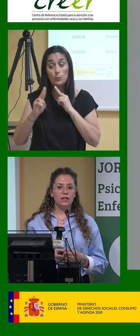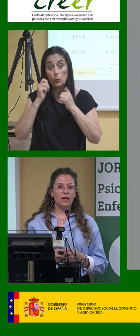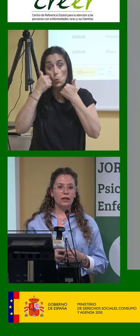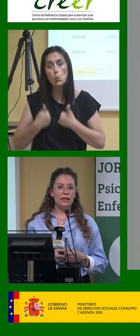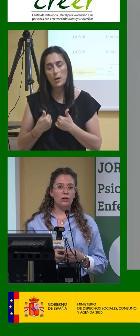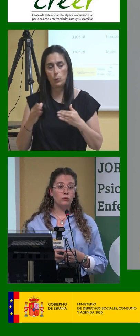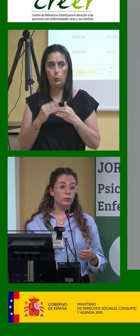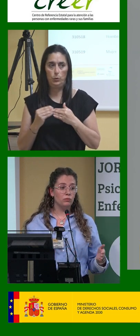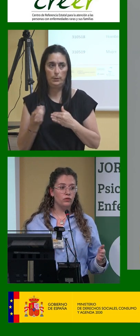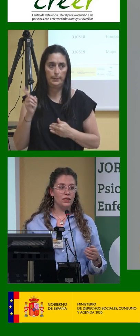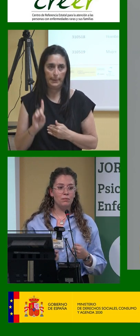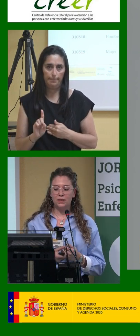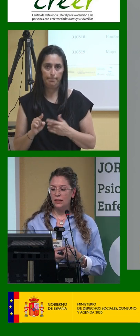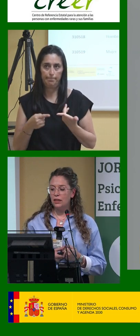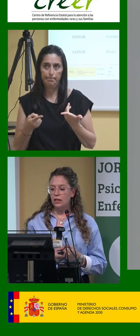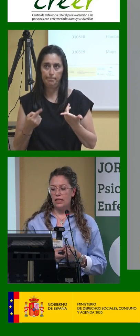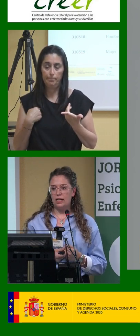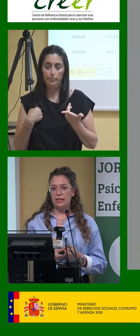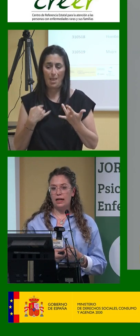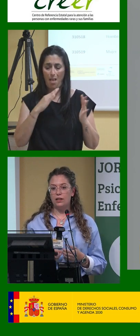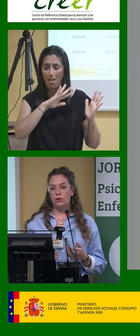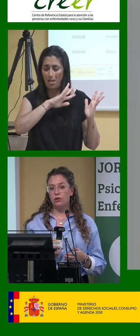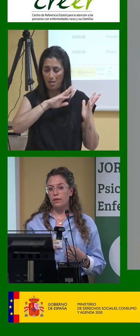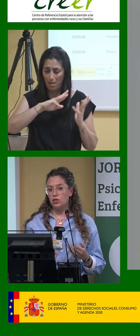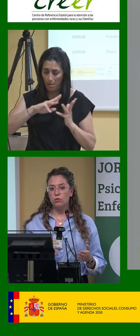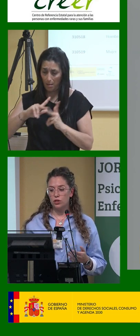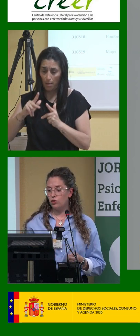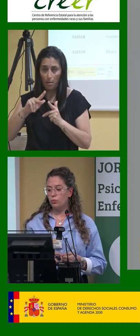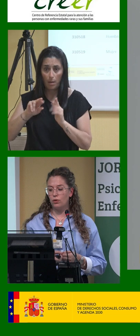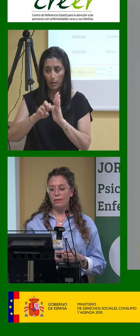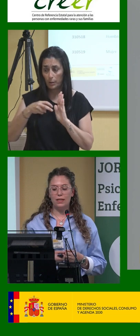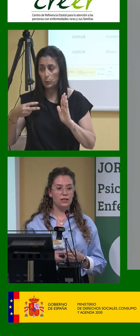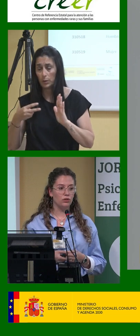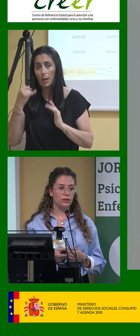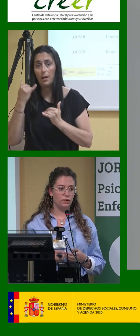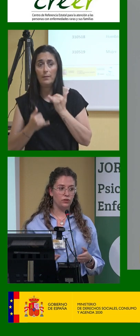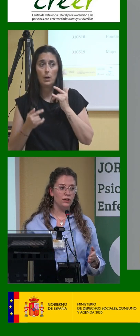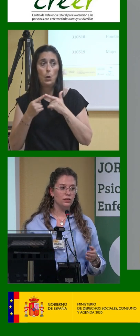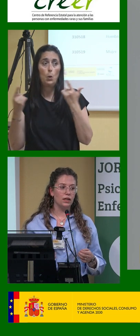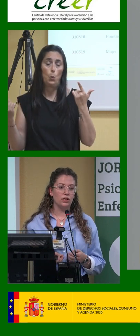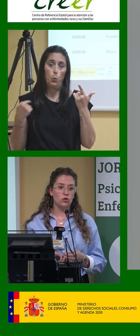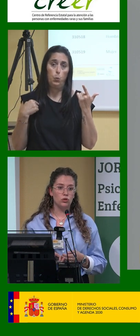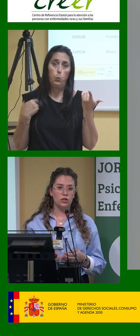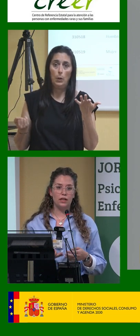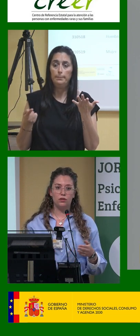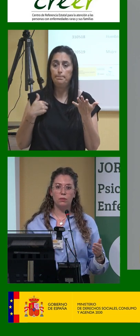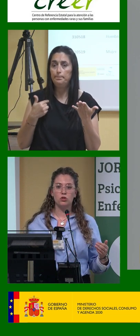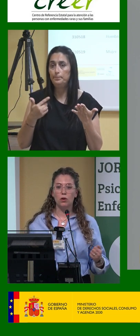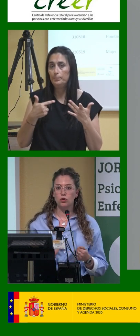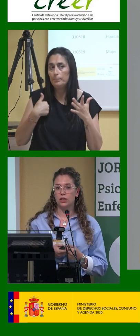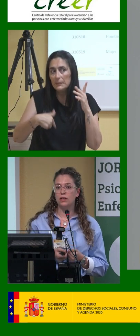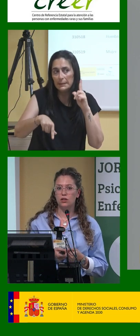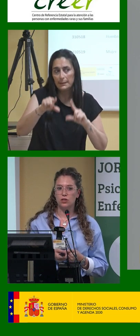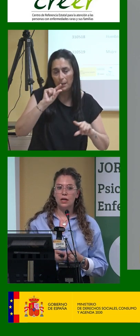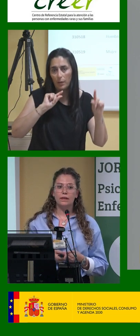La muestra que obtuvimos finalmente se realizó gracias a un muestreo no probabilístico intencional, ya que nosotros seleccionamos